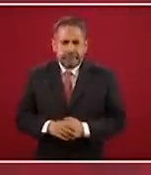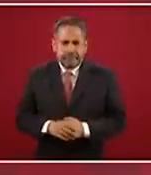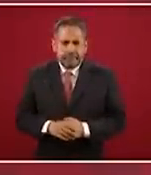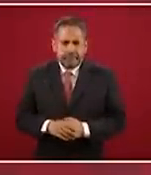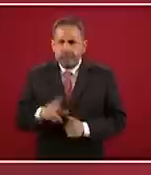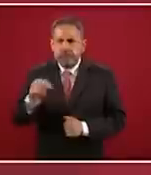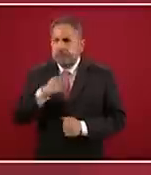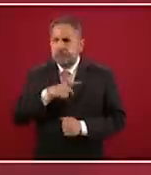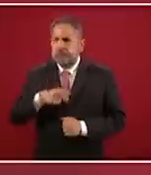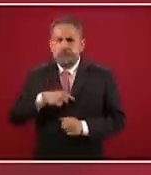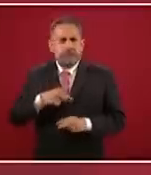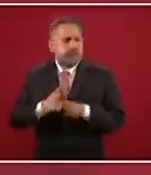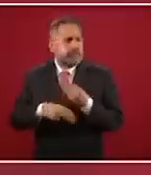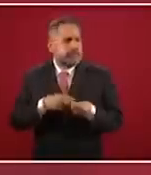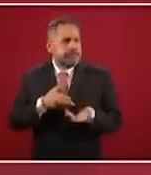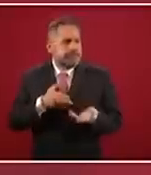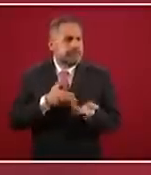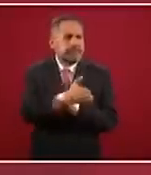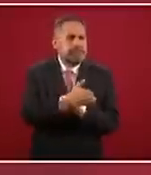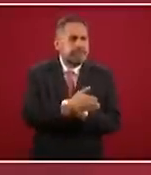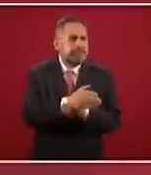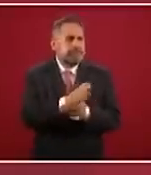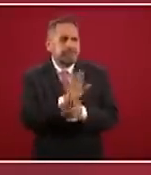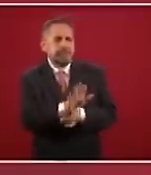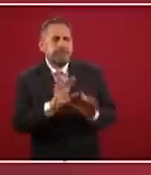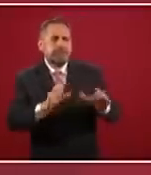se metan en los asuntos